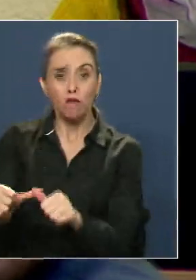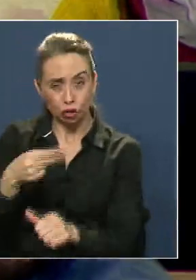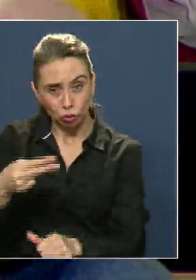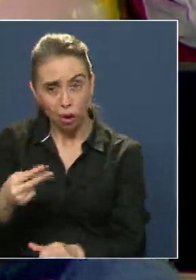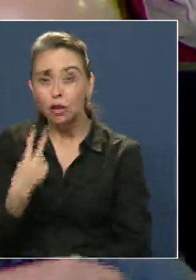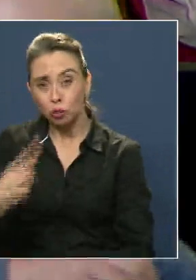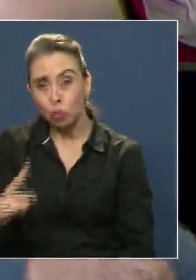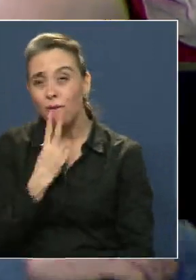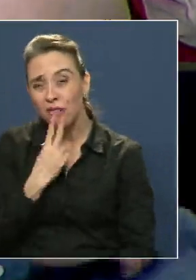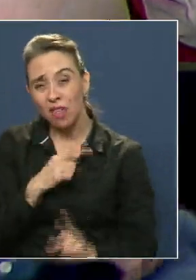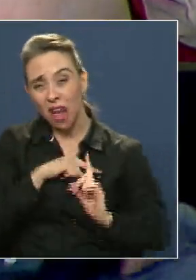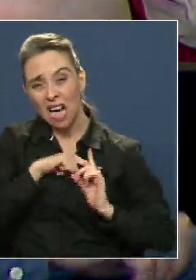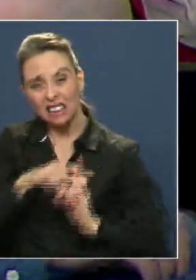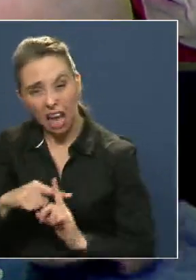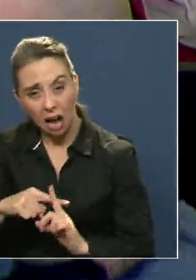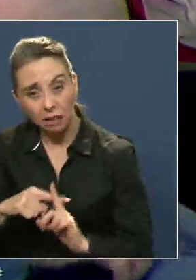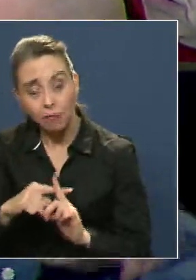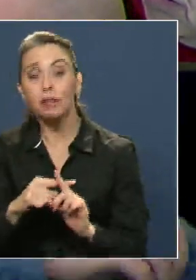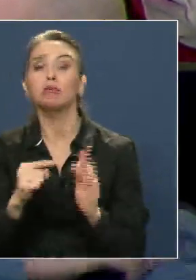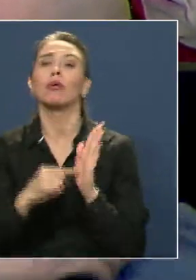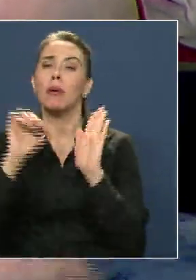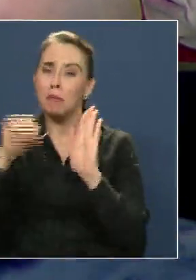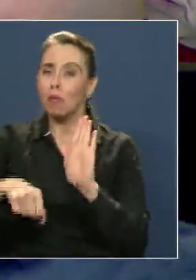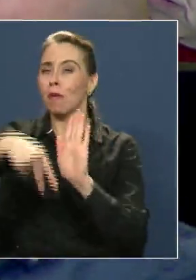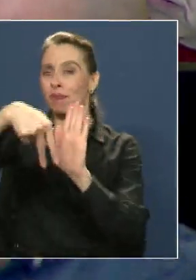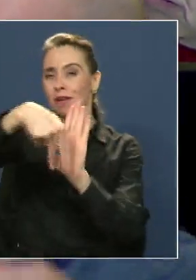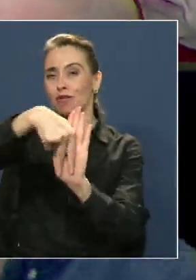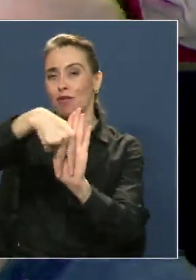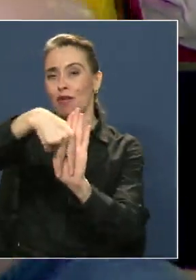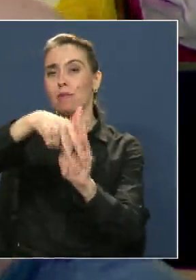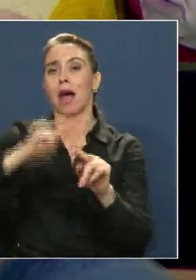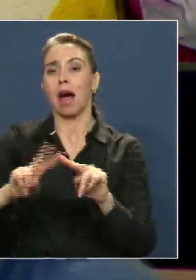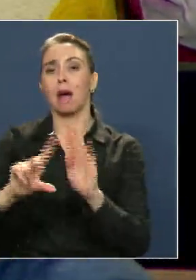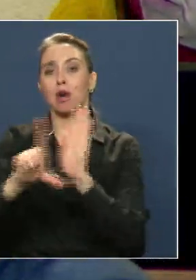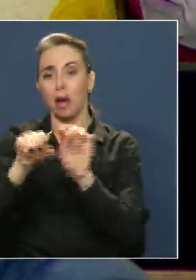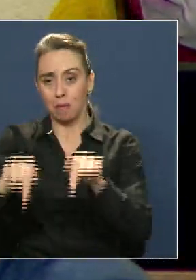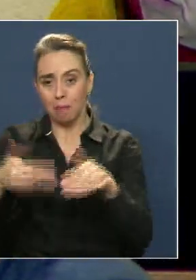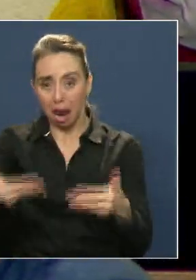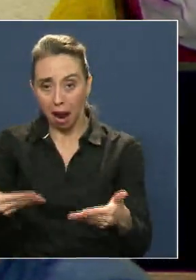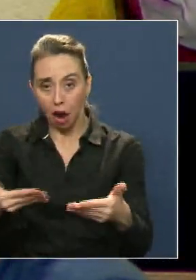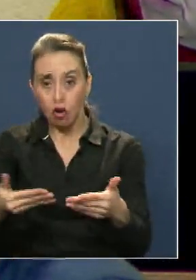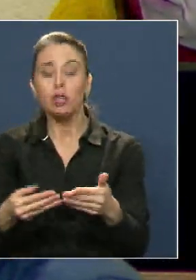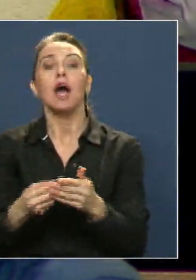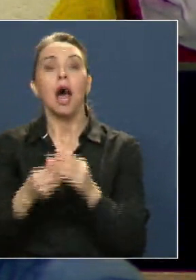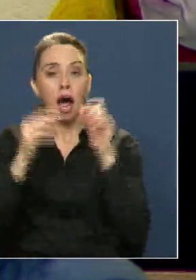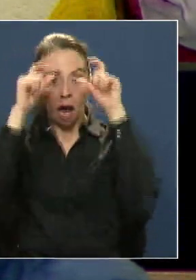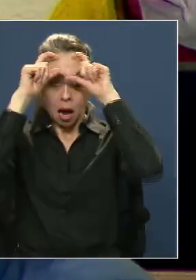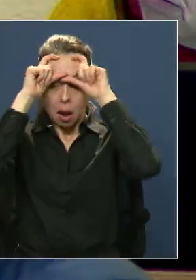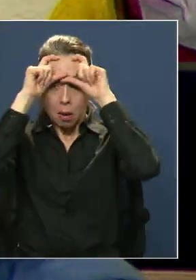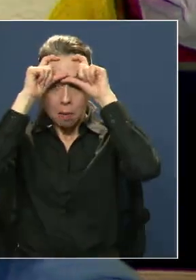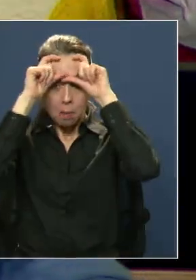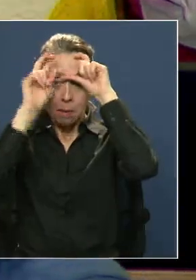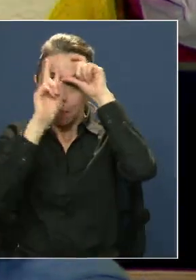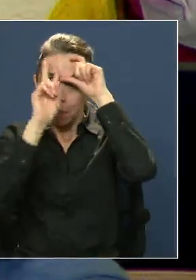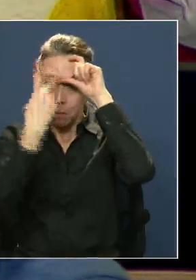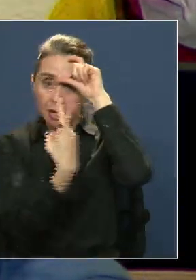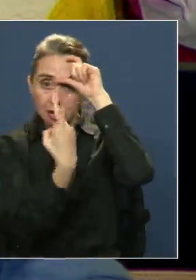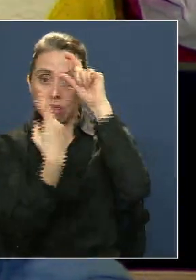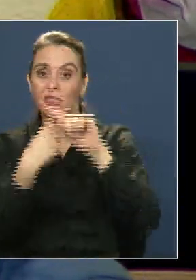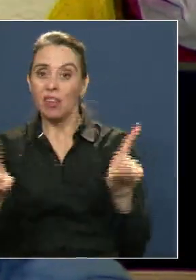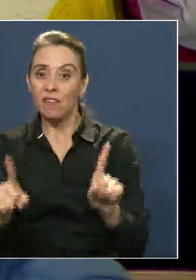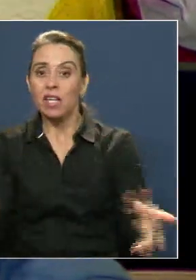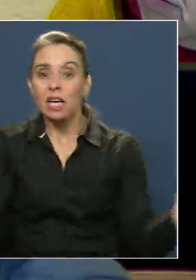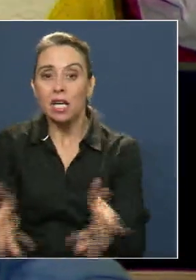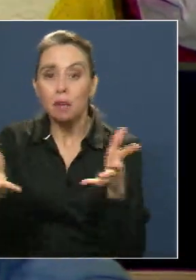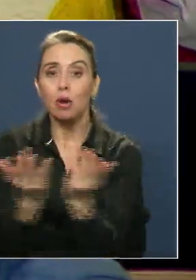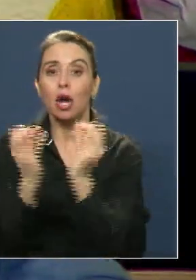sacrificio. Aprobemos esta norma y legislemos también para el presente, abordando un paradigma diferente, empujando la educación